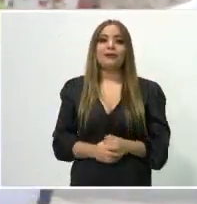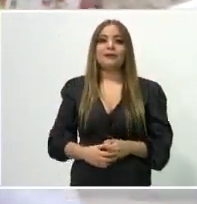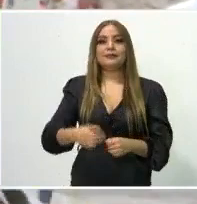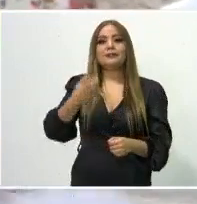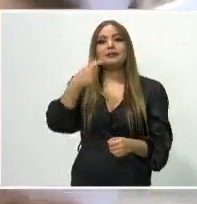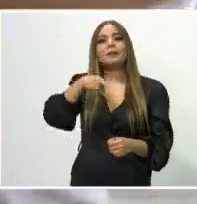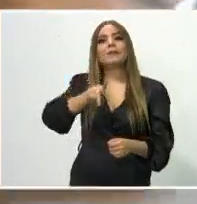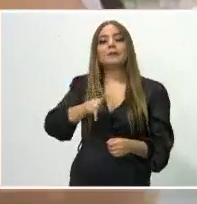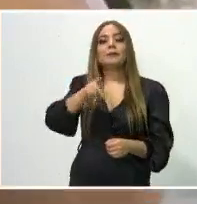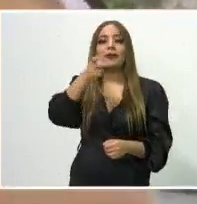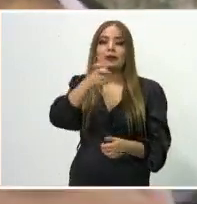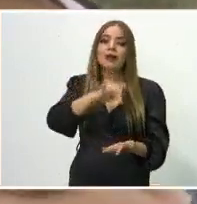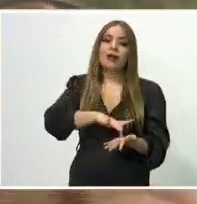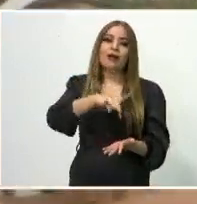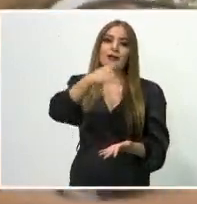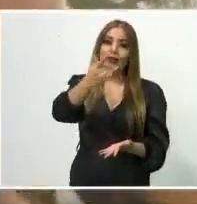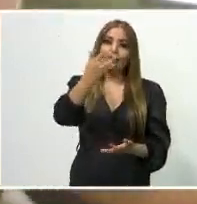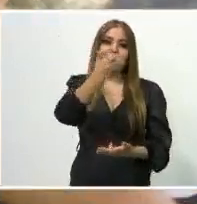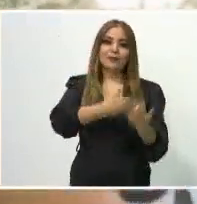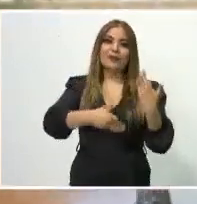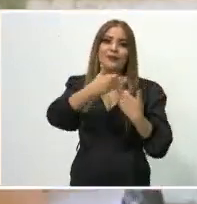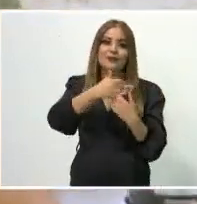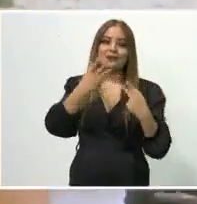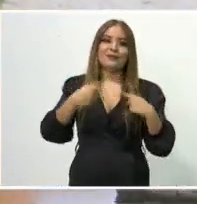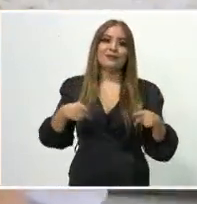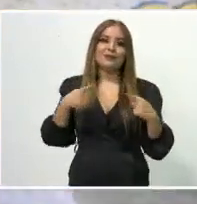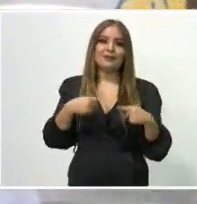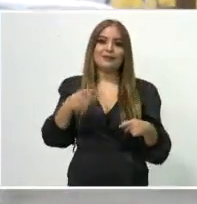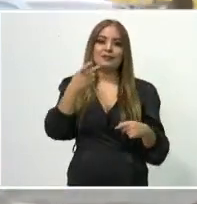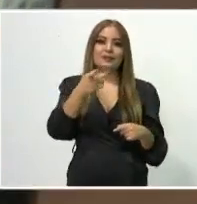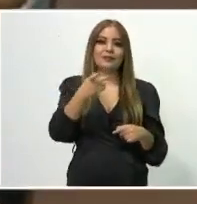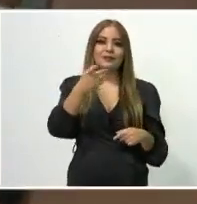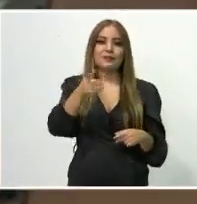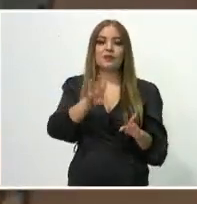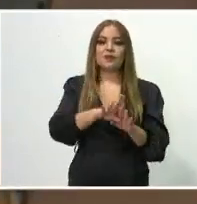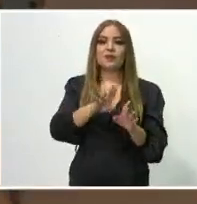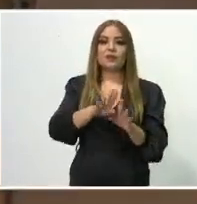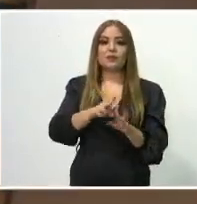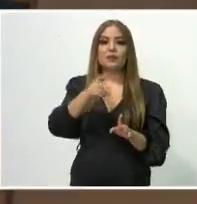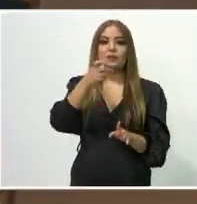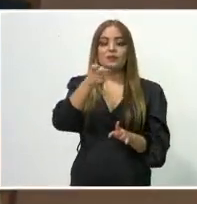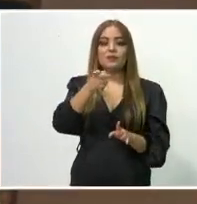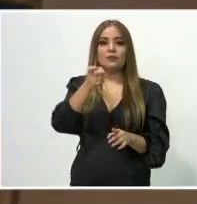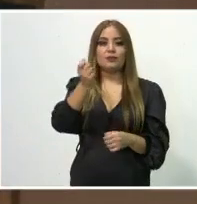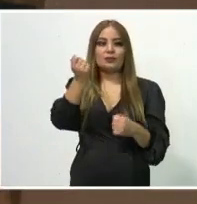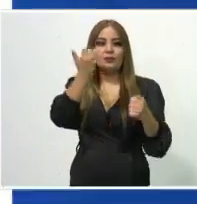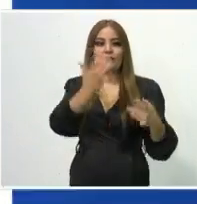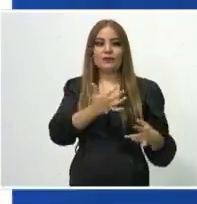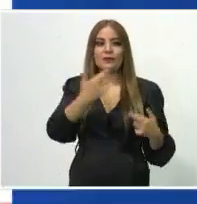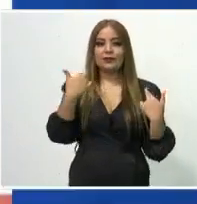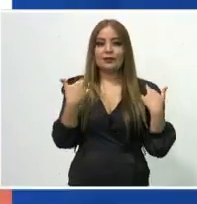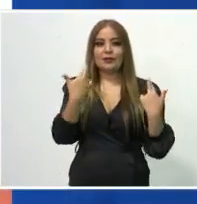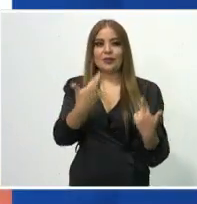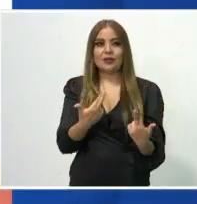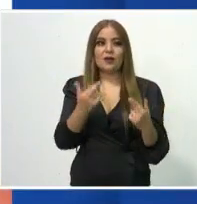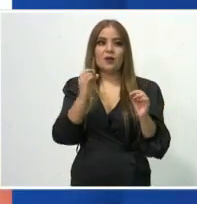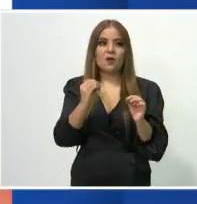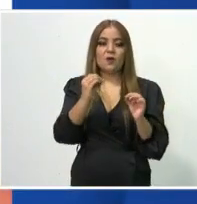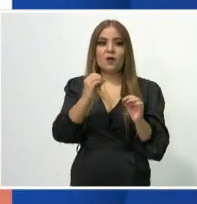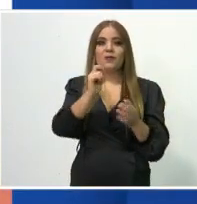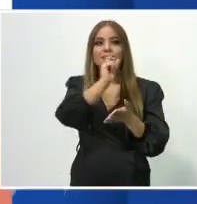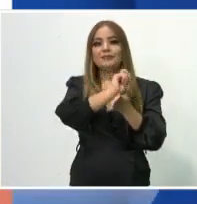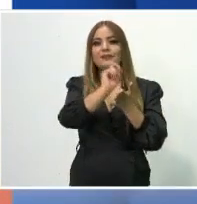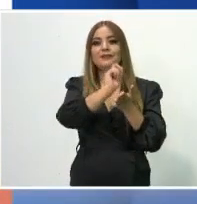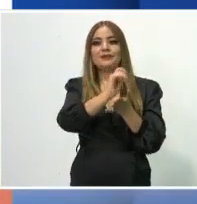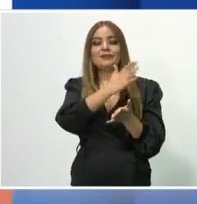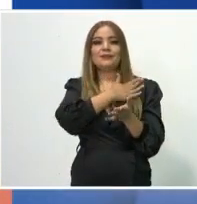embargo, agradeció a todas aquellas personas que se tomaron el tiempo para acudir a dejar un presente o bien escribir buenos